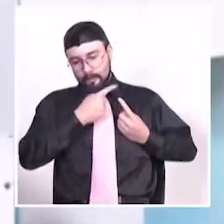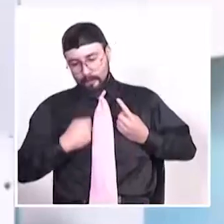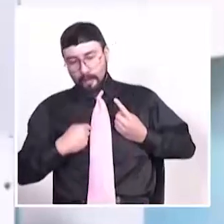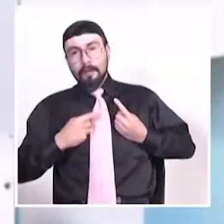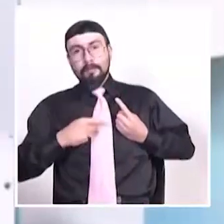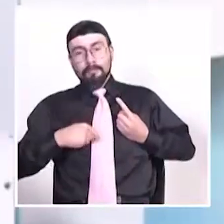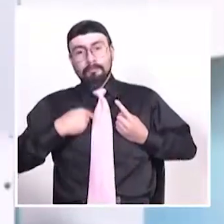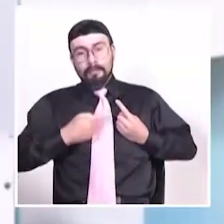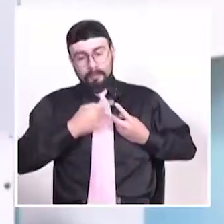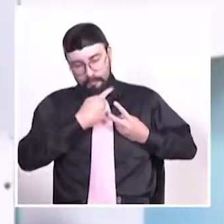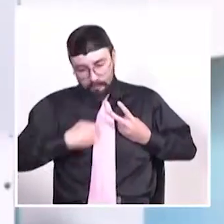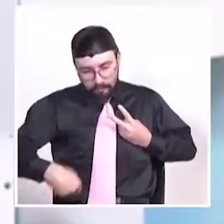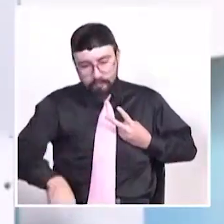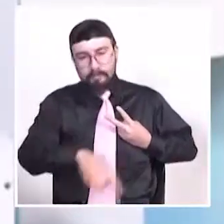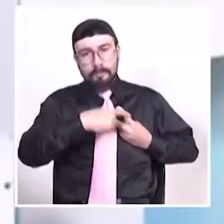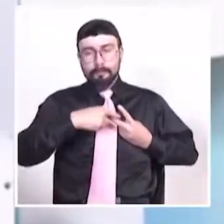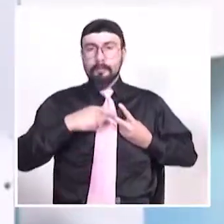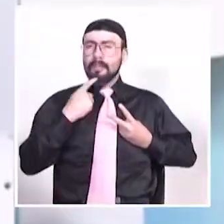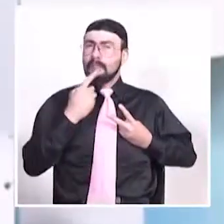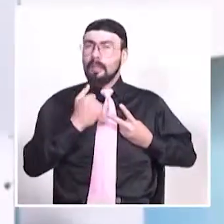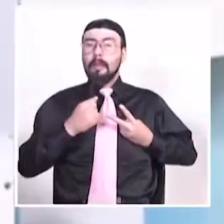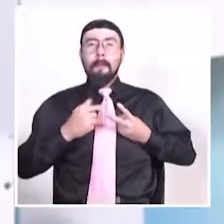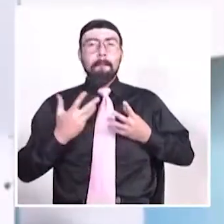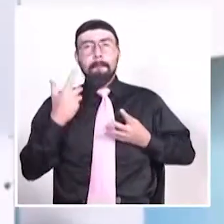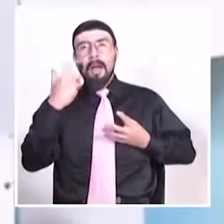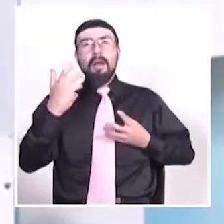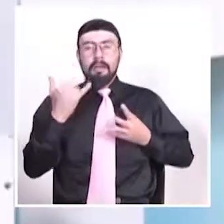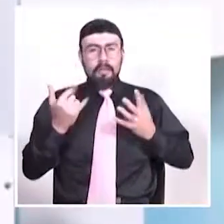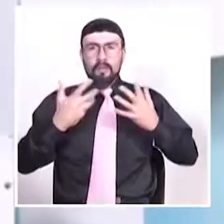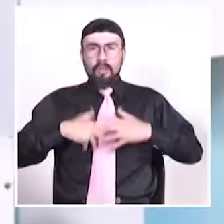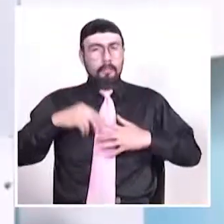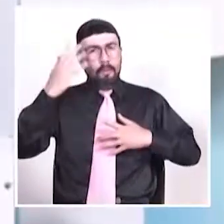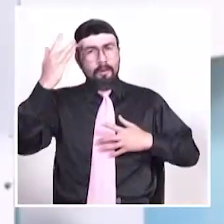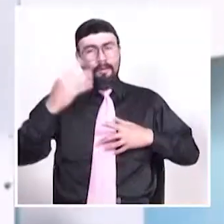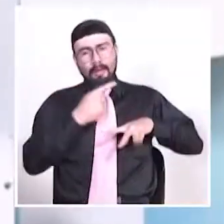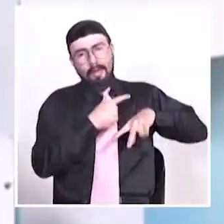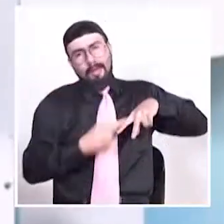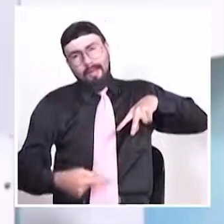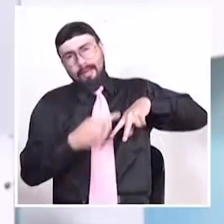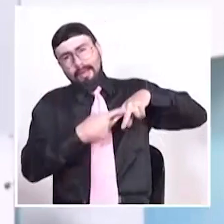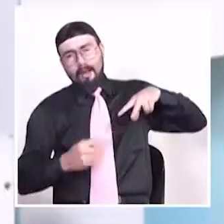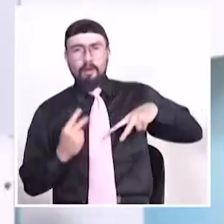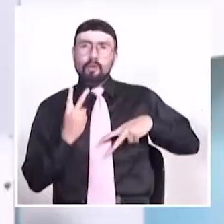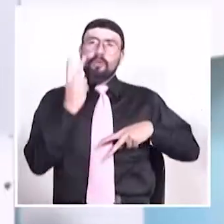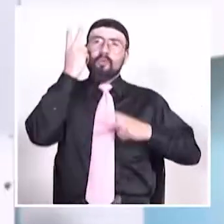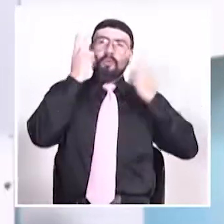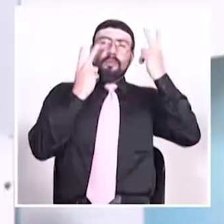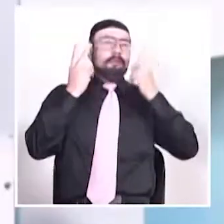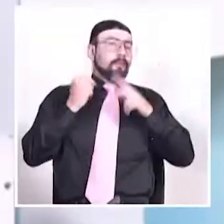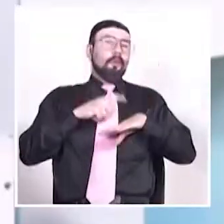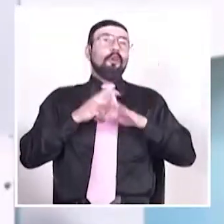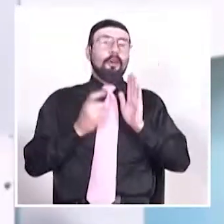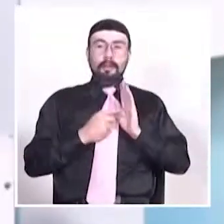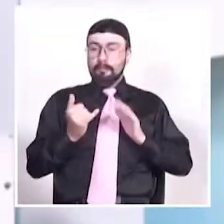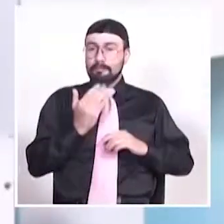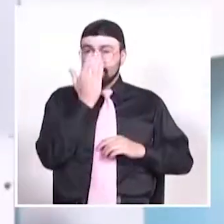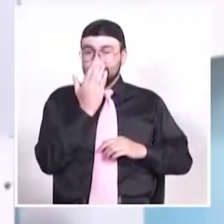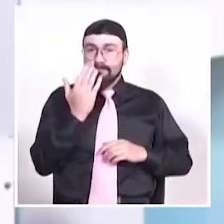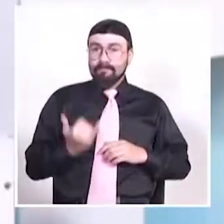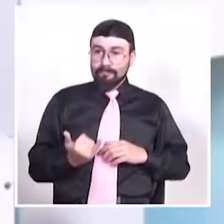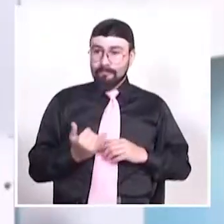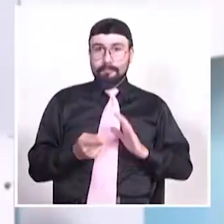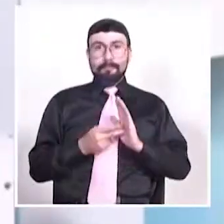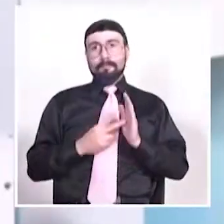una circulación mayor. Se le dice mayor o sistémica porque va a las partes más distales del cuerpo a llevar el oxígeno. Entonces, miren